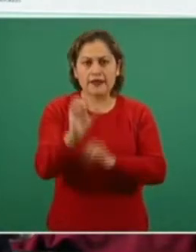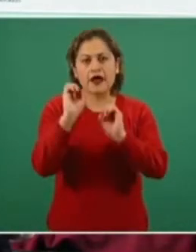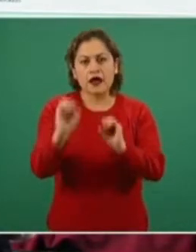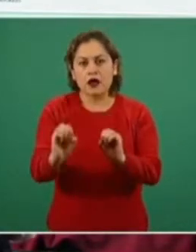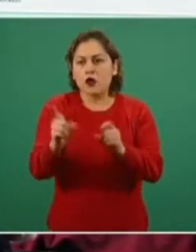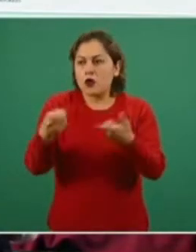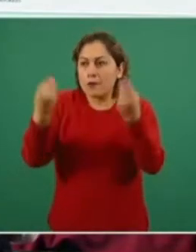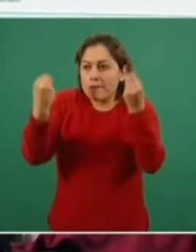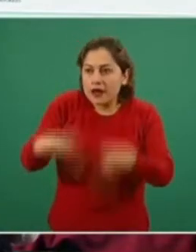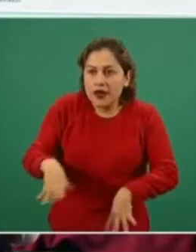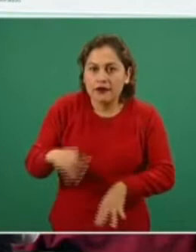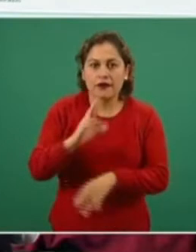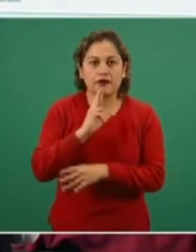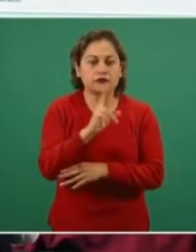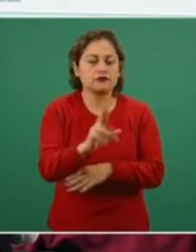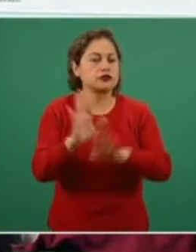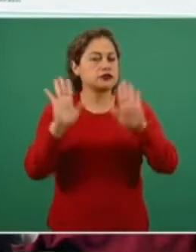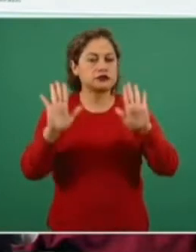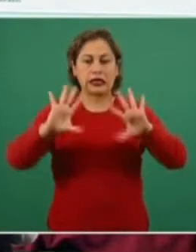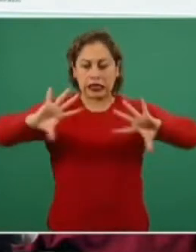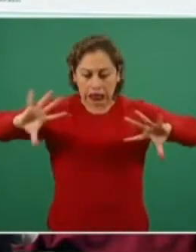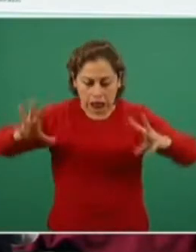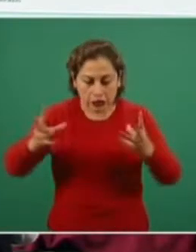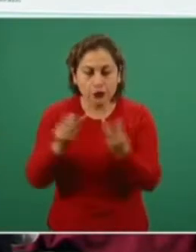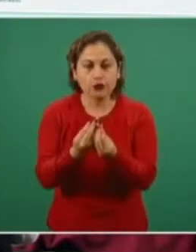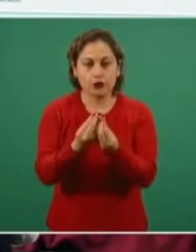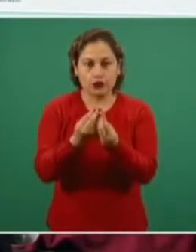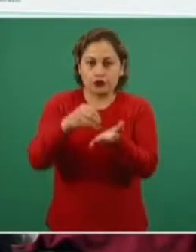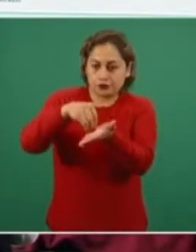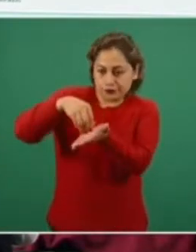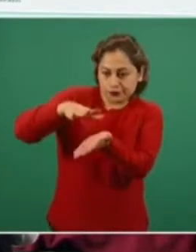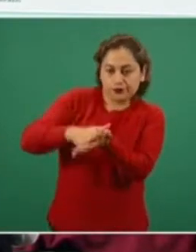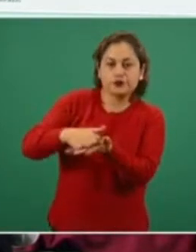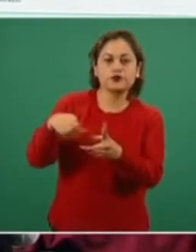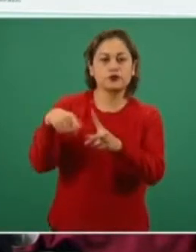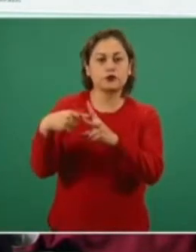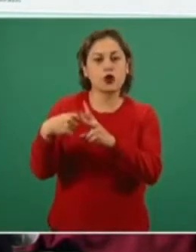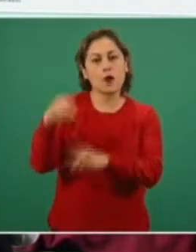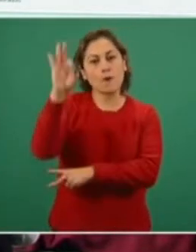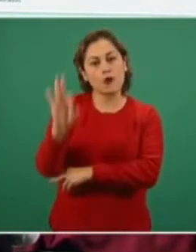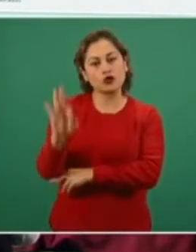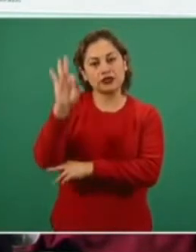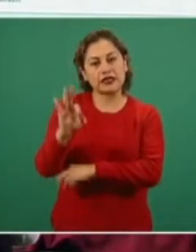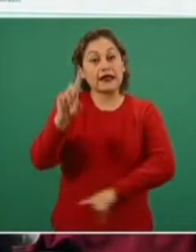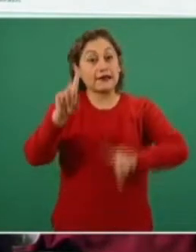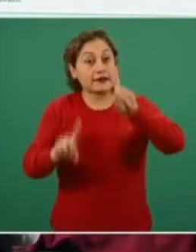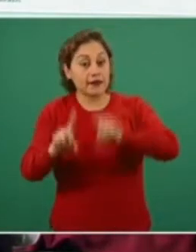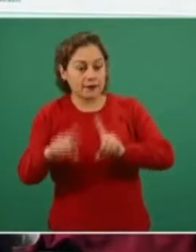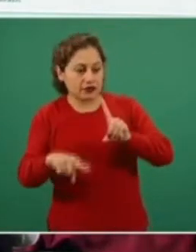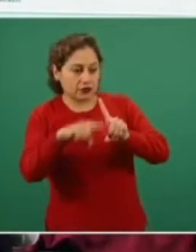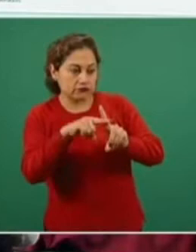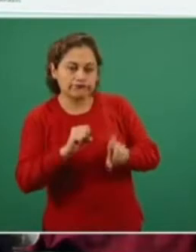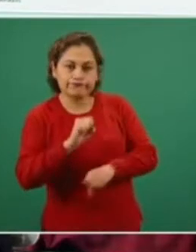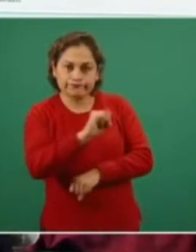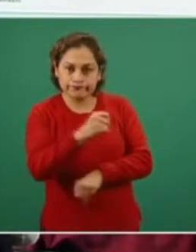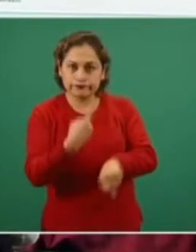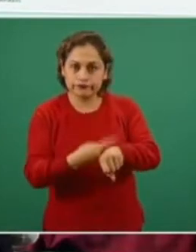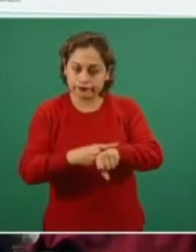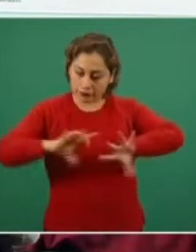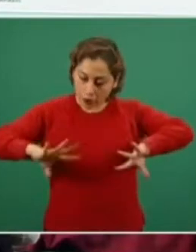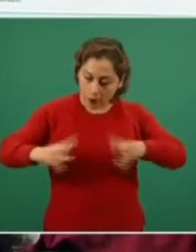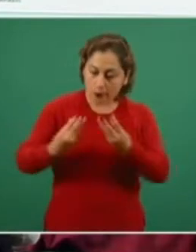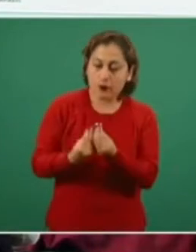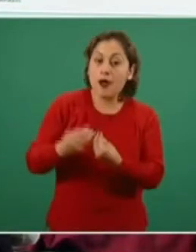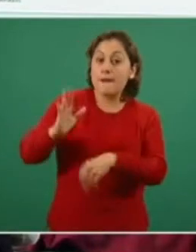de resultados. A todo este grupo de población se le aplica un porcentaje de acuerdo a la positividad y eso se le suma a